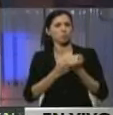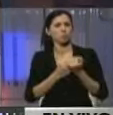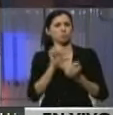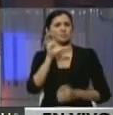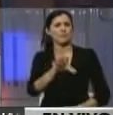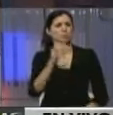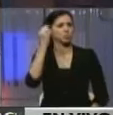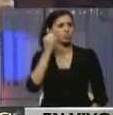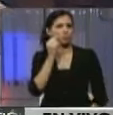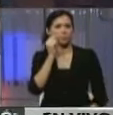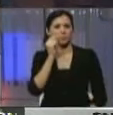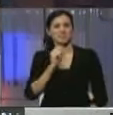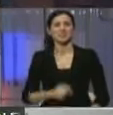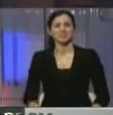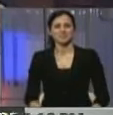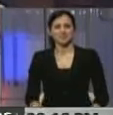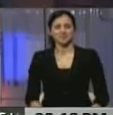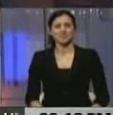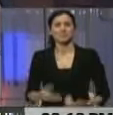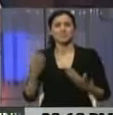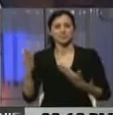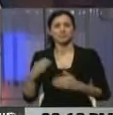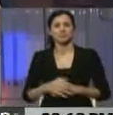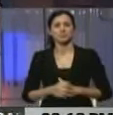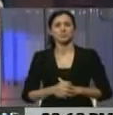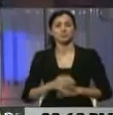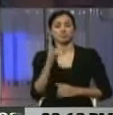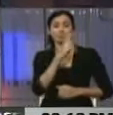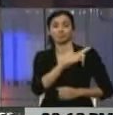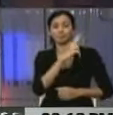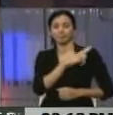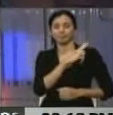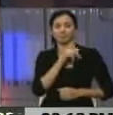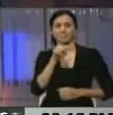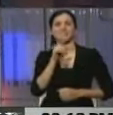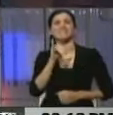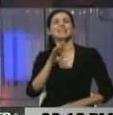Salazar de Irapa, conde de Irapa.